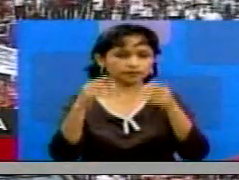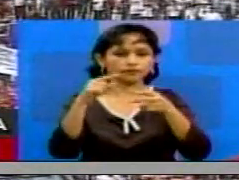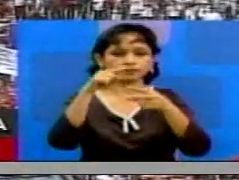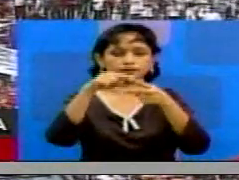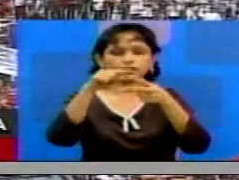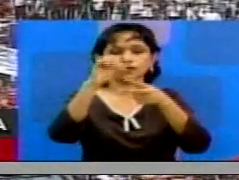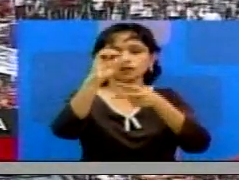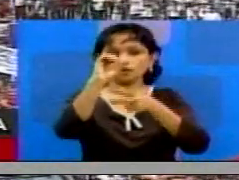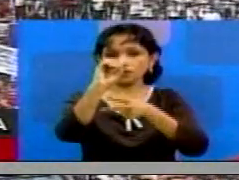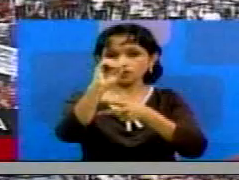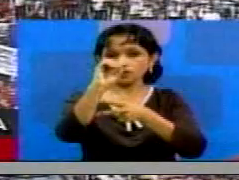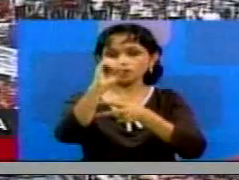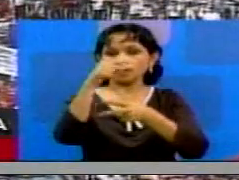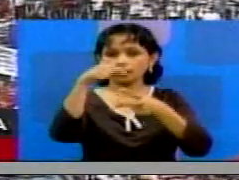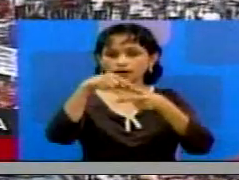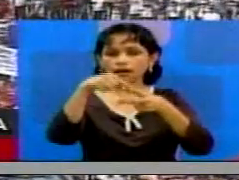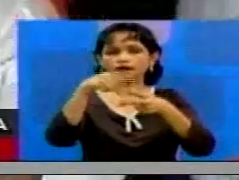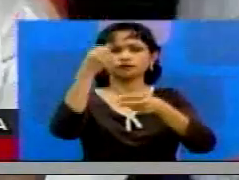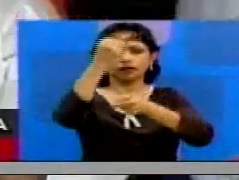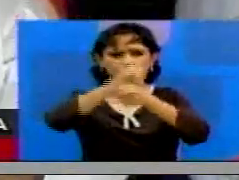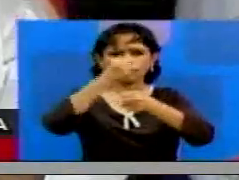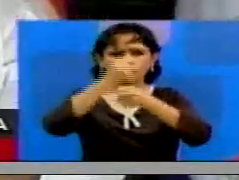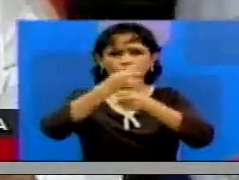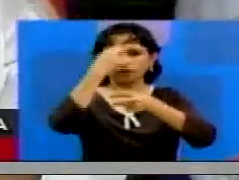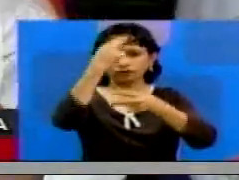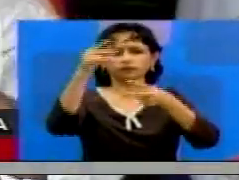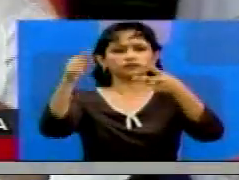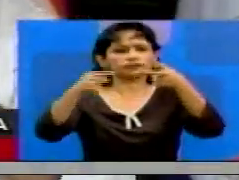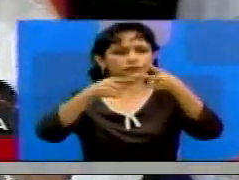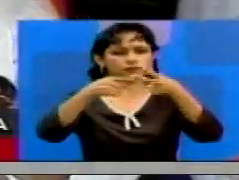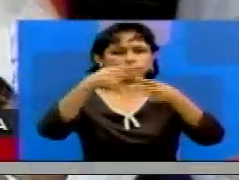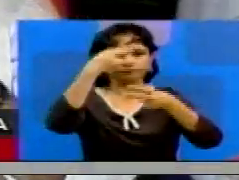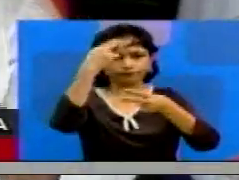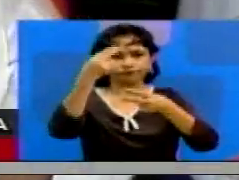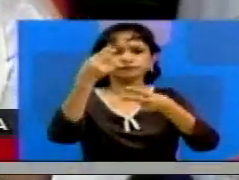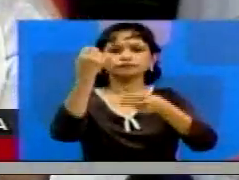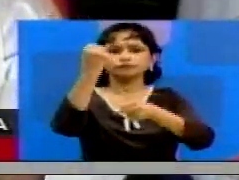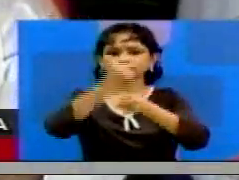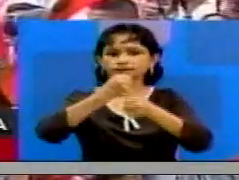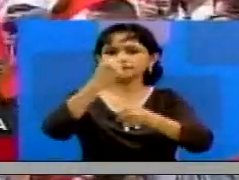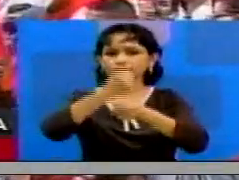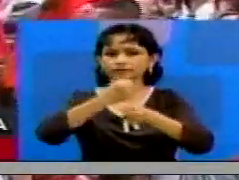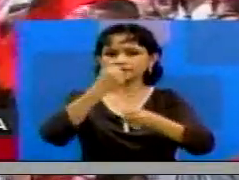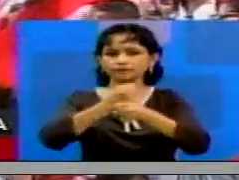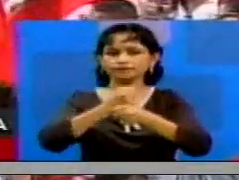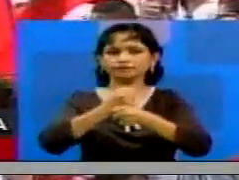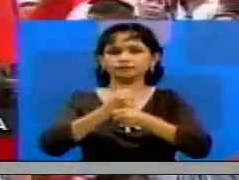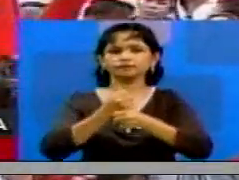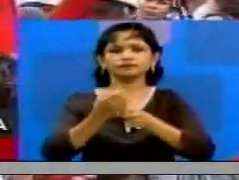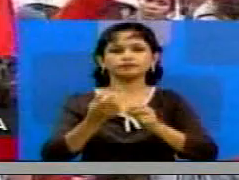Oscar Felipe, héroe del trabajo. Roger Duarte, héroe del trabajo.